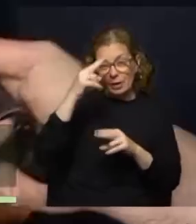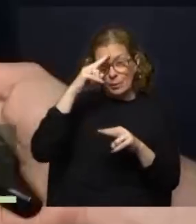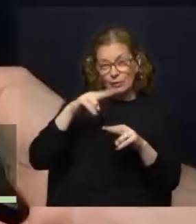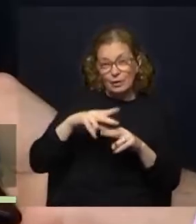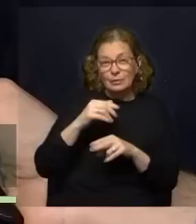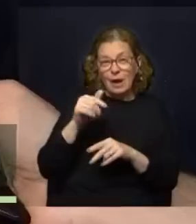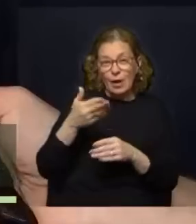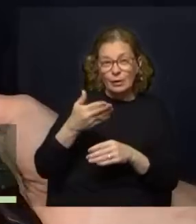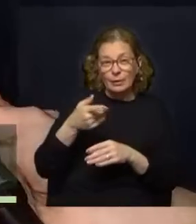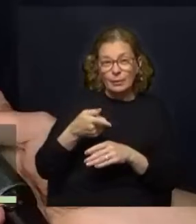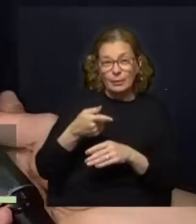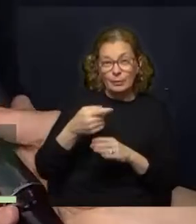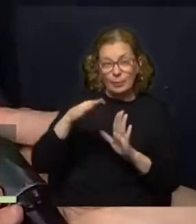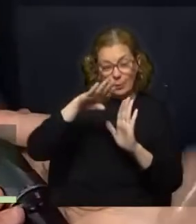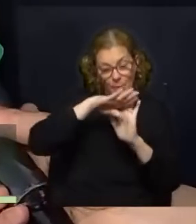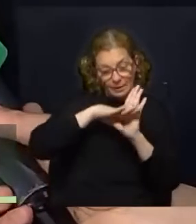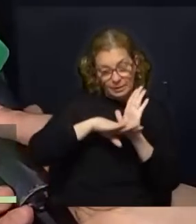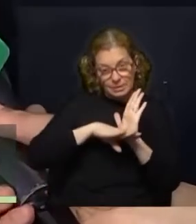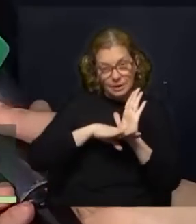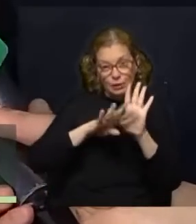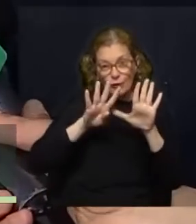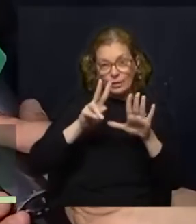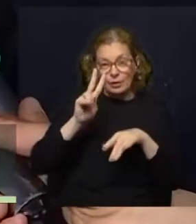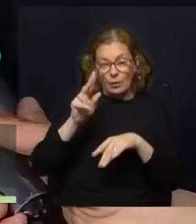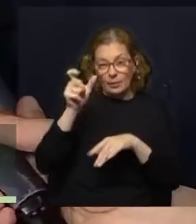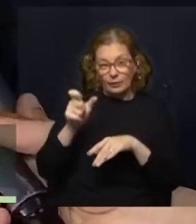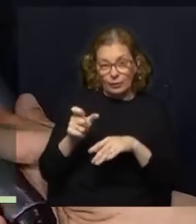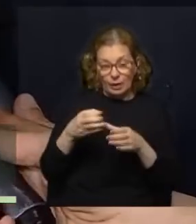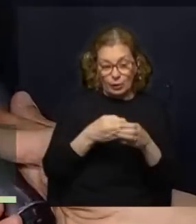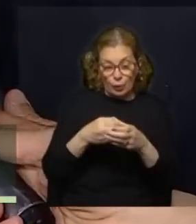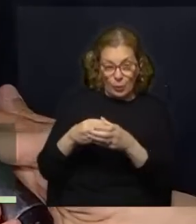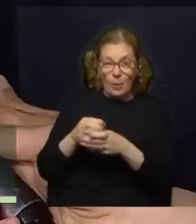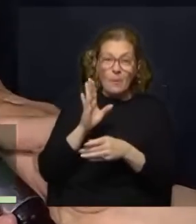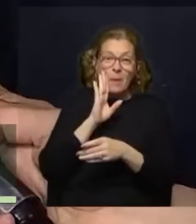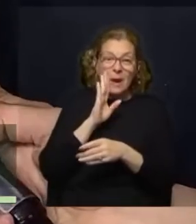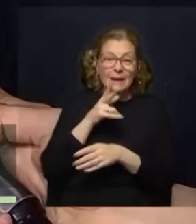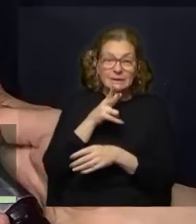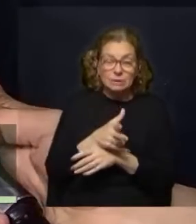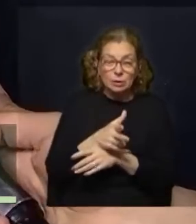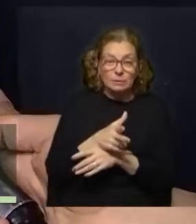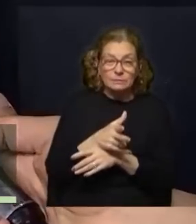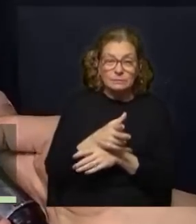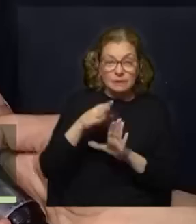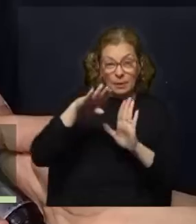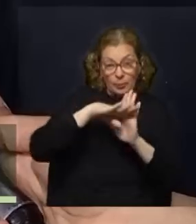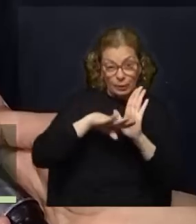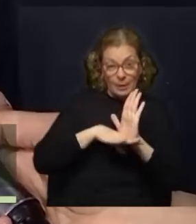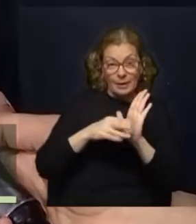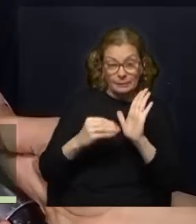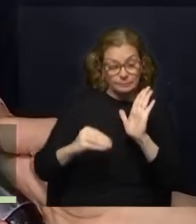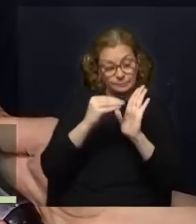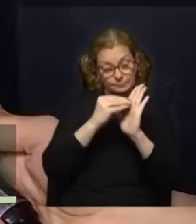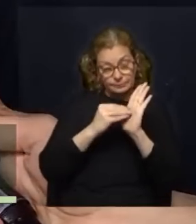lo que pasamos fue la planilla de las 92 personas que son núcleos de madres e hijos que a través del programa estaban